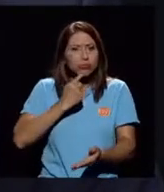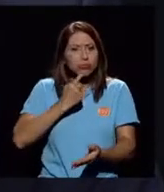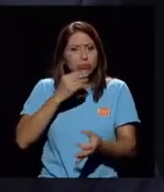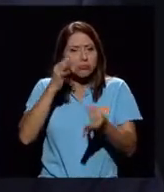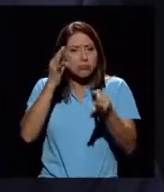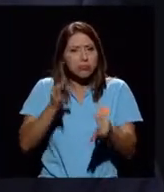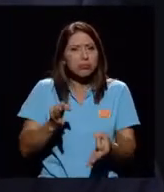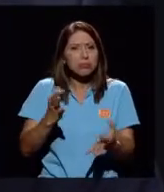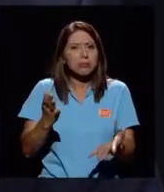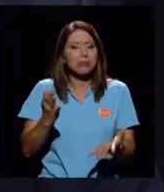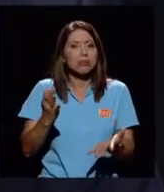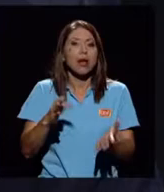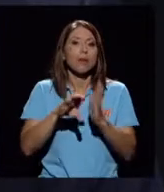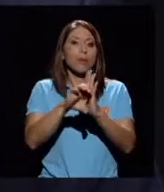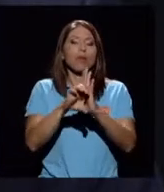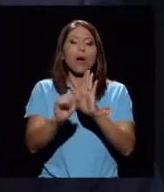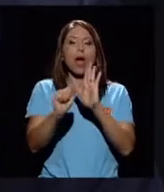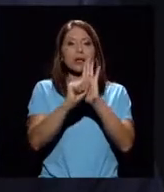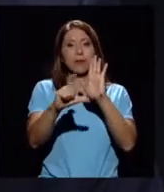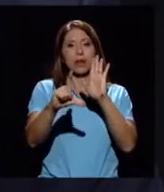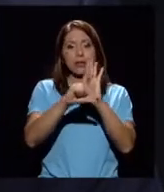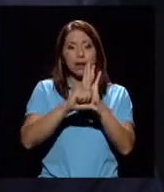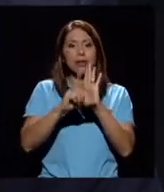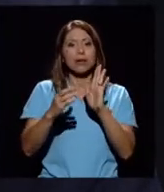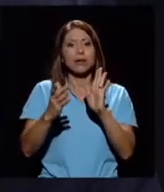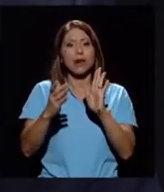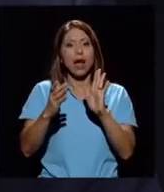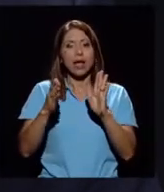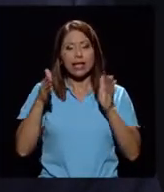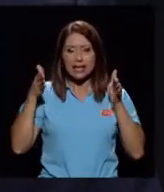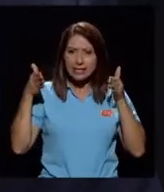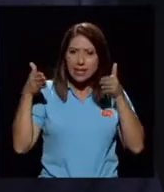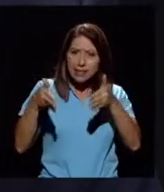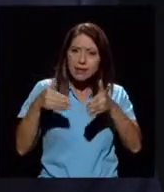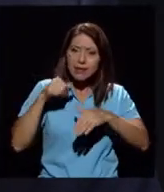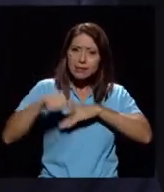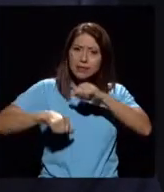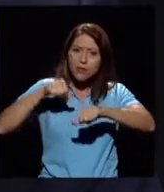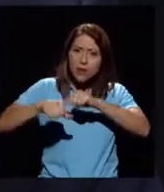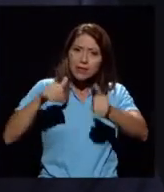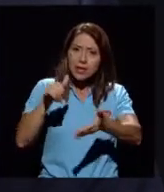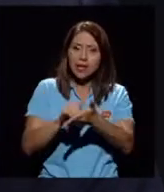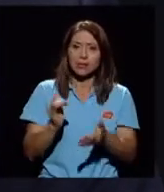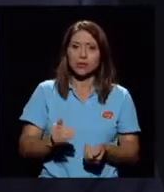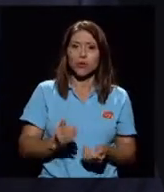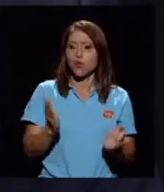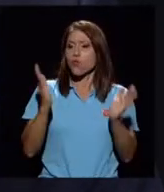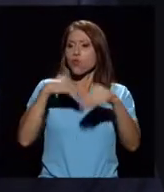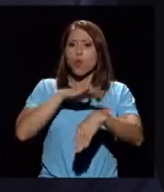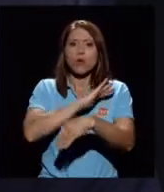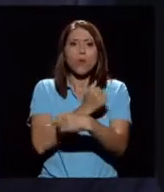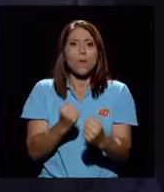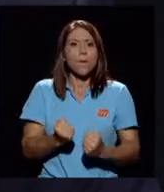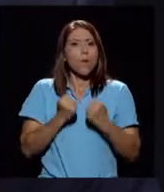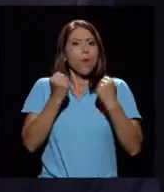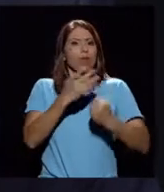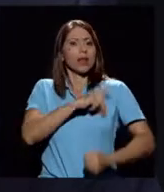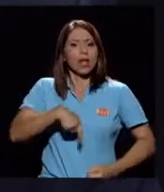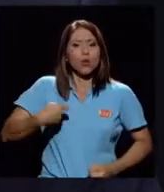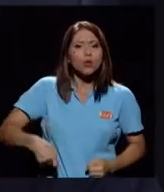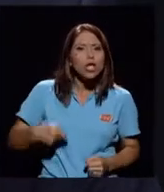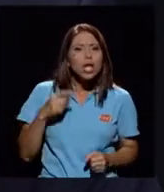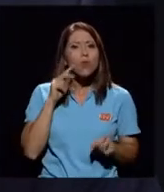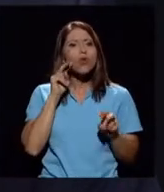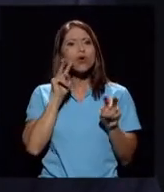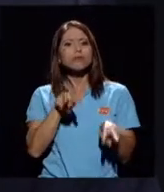una asamblea legislativa que se dedique y se esfuerce en eso un poder ejecutivo que esté cabildeando permanentemente que esté